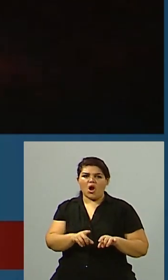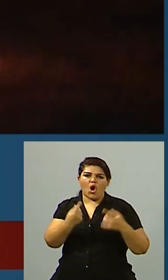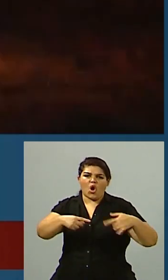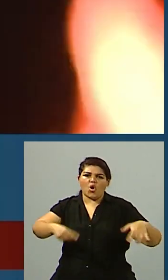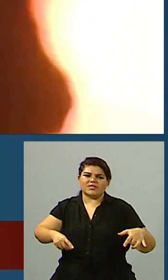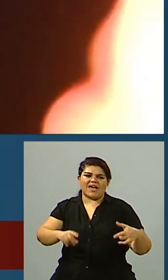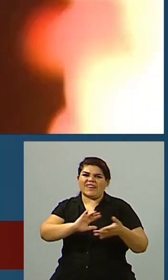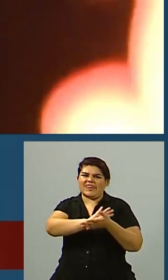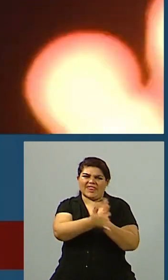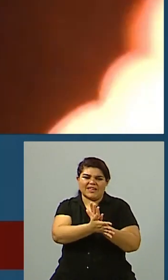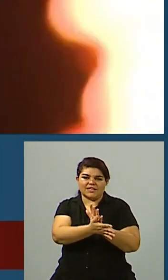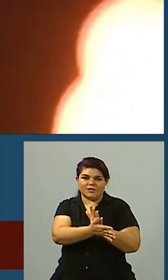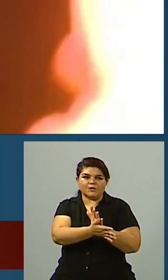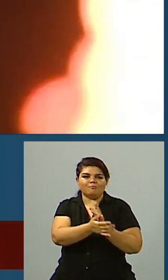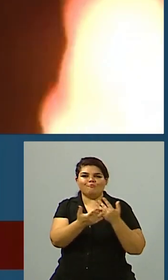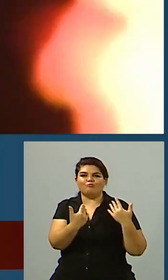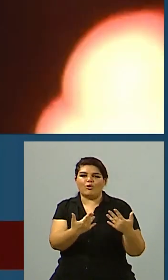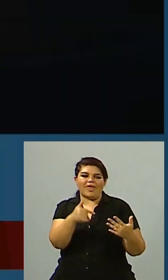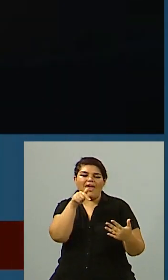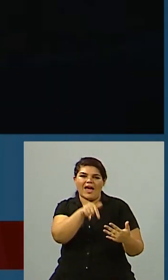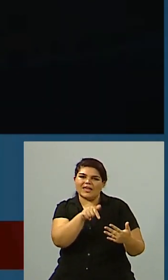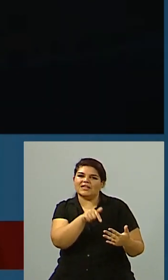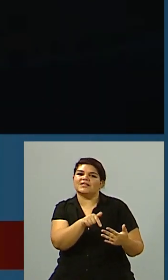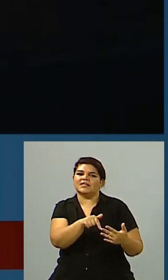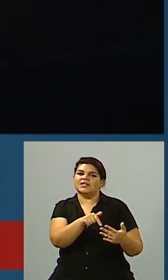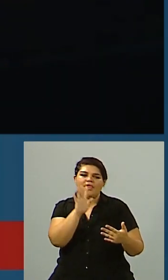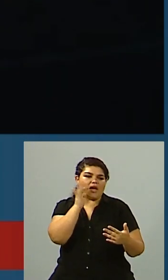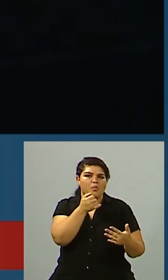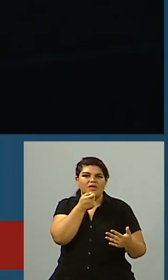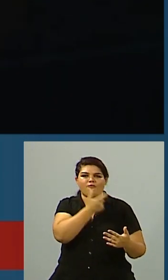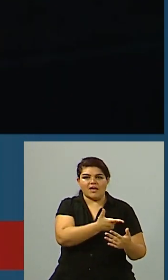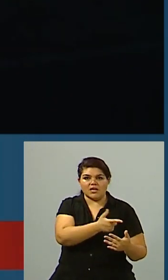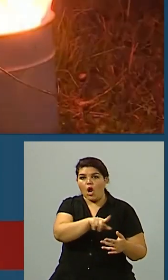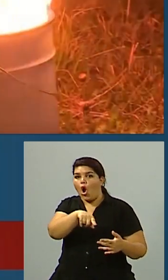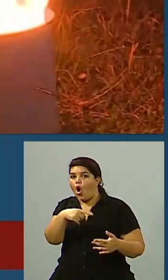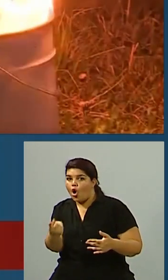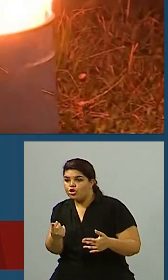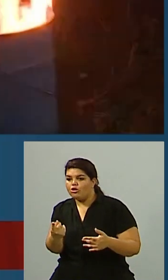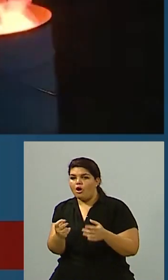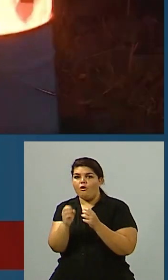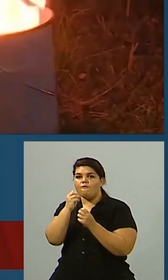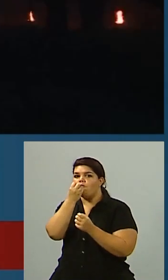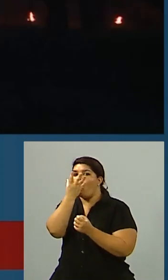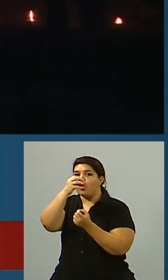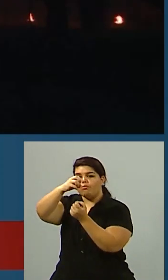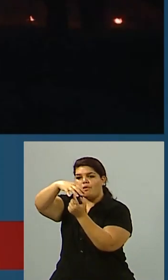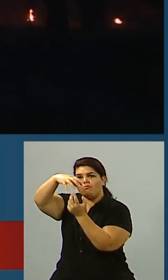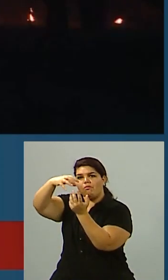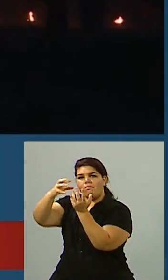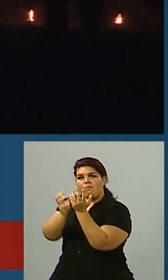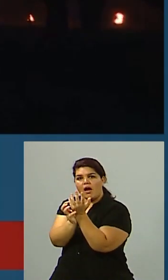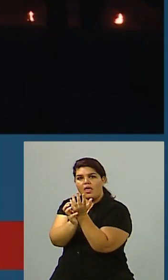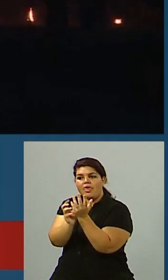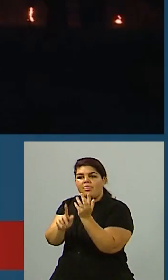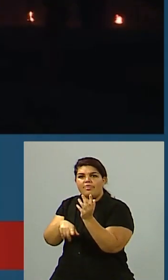¿no es cierto?, de plena floración en la que se encontraba la planta en esta última helada. Claro, porque eso obviamente es el detalle que hoy no se